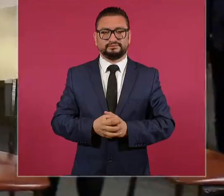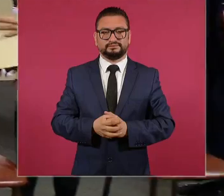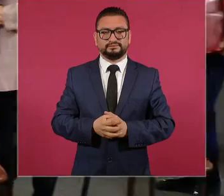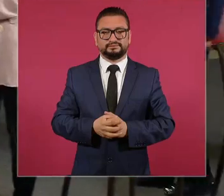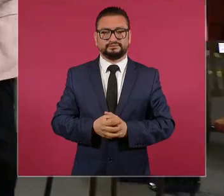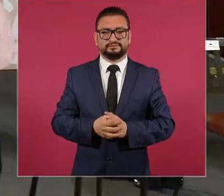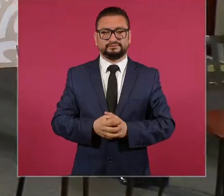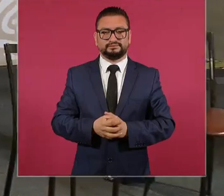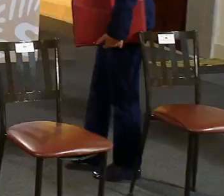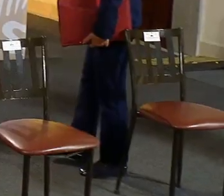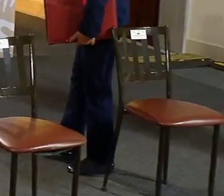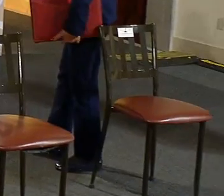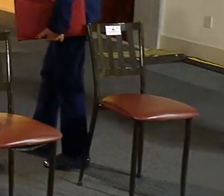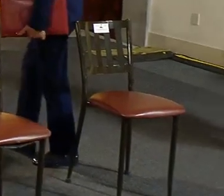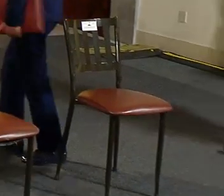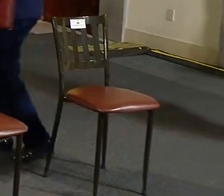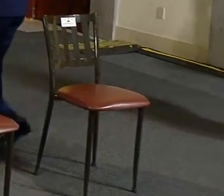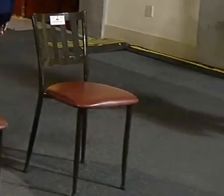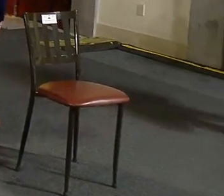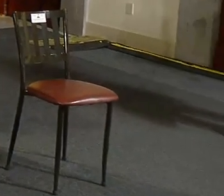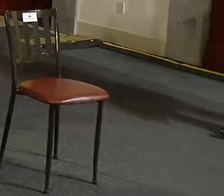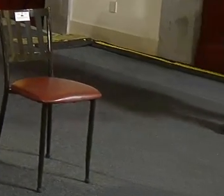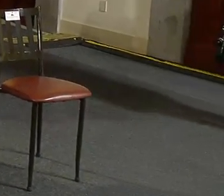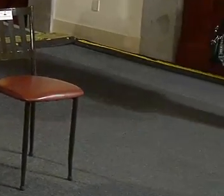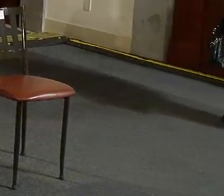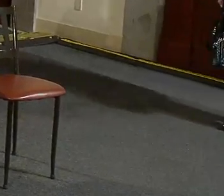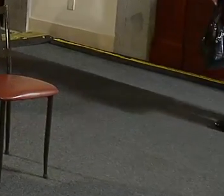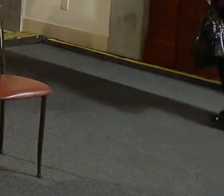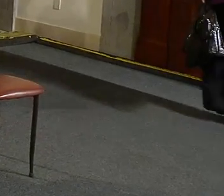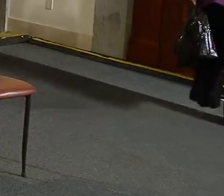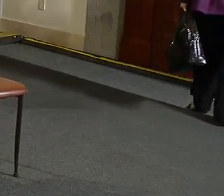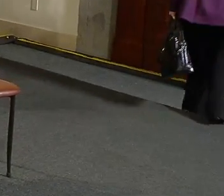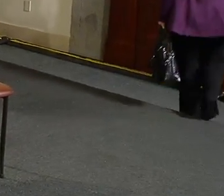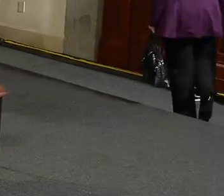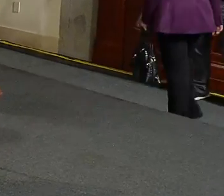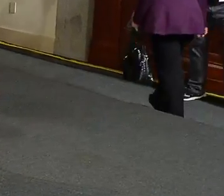presidente me ofreceré mi libro para mi padre por favor